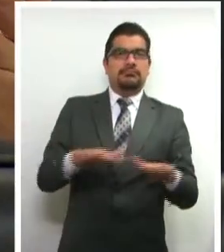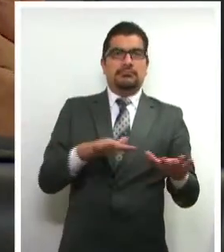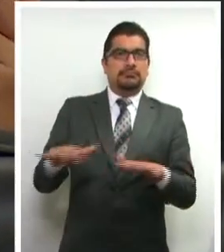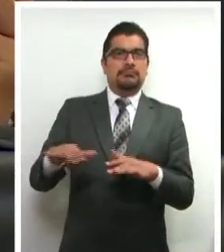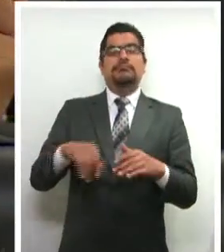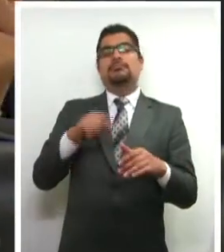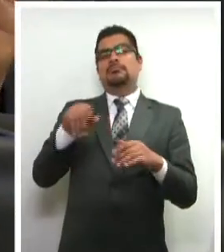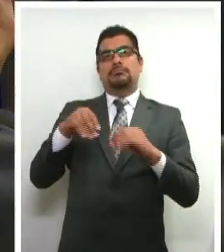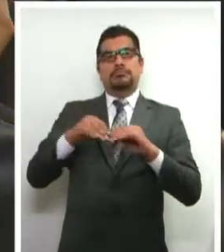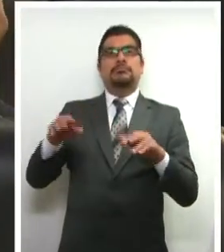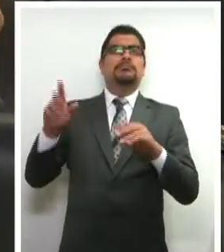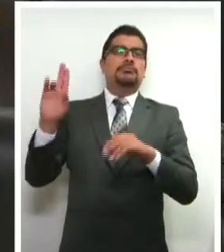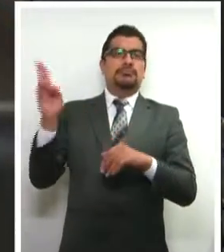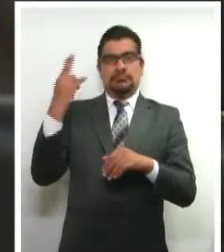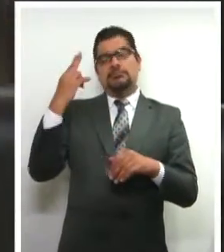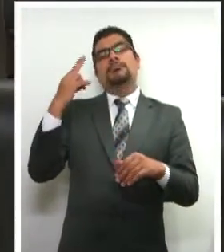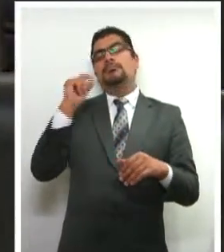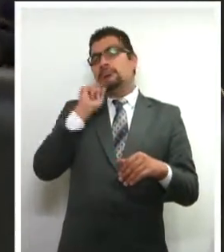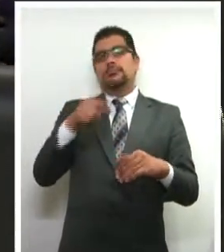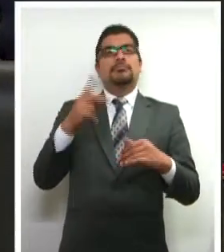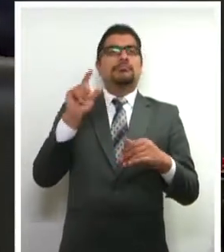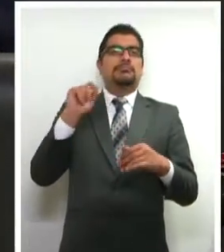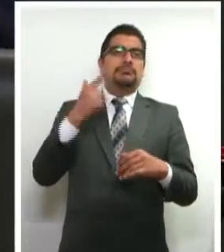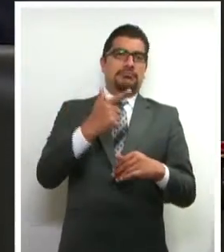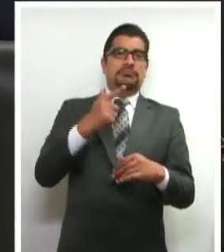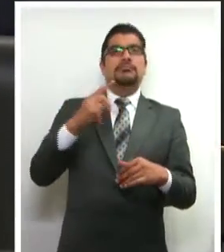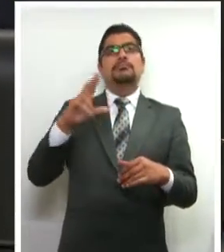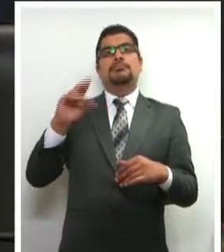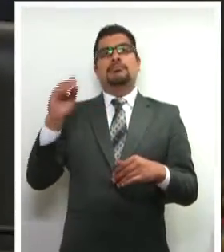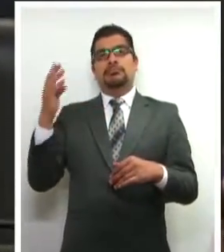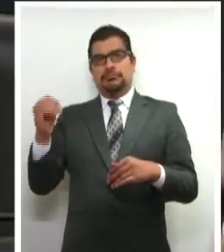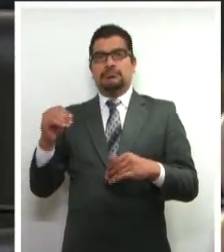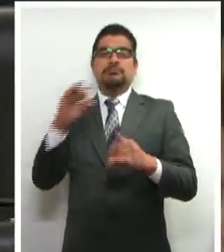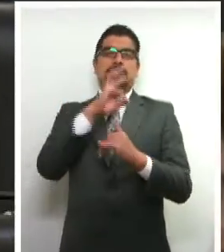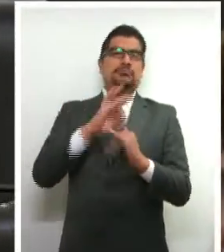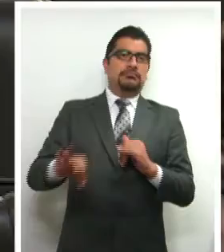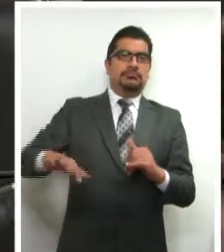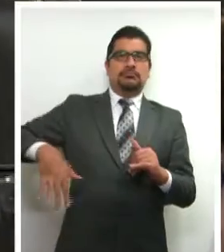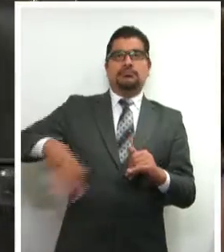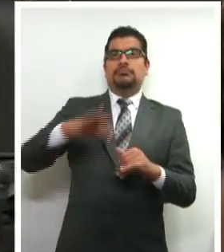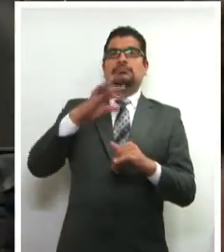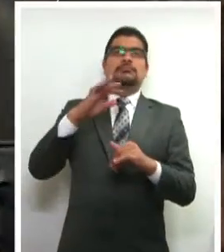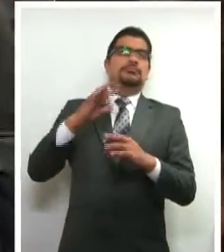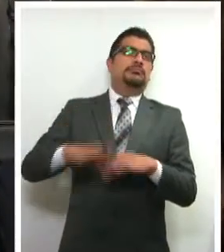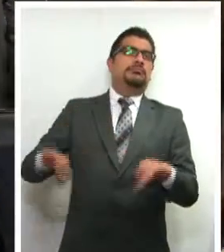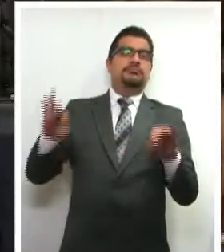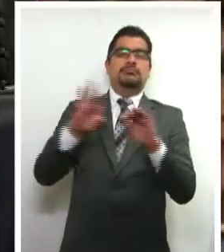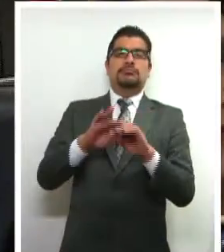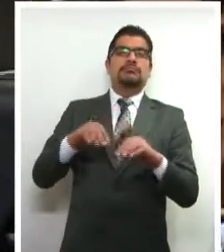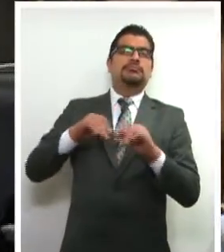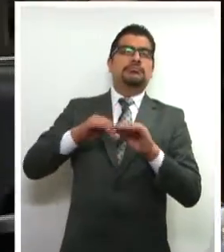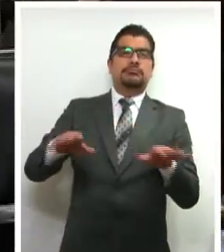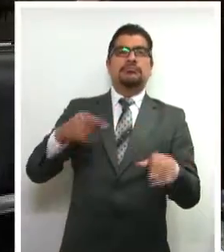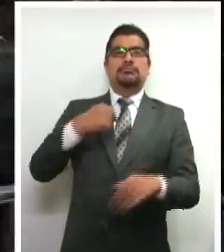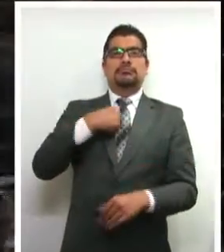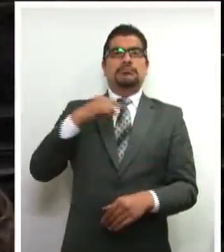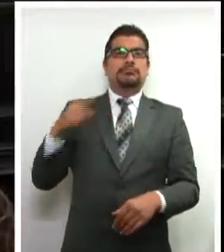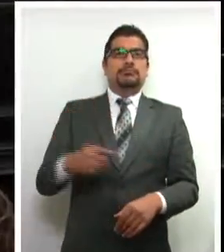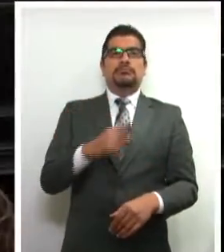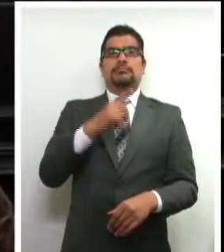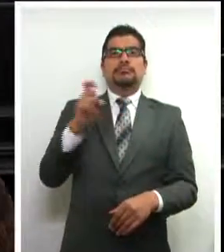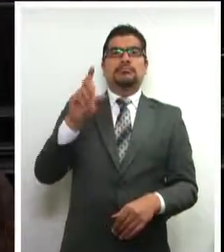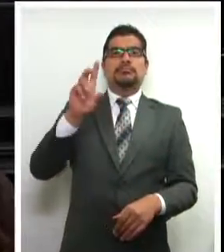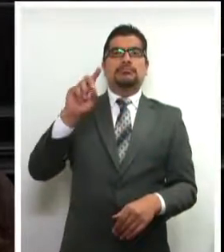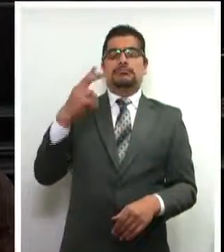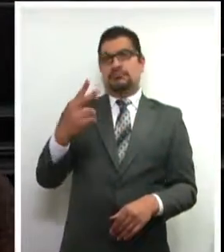movimientos universitarios del 87 y 99 y el último más importante como el movimiento Yo Soy Trento